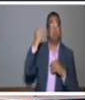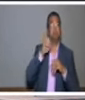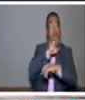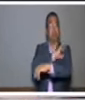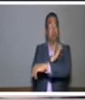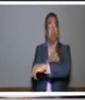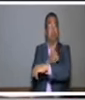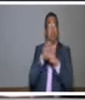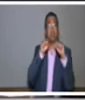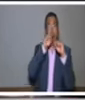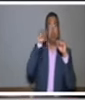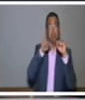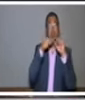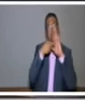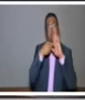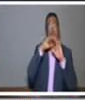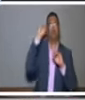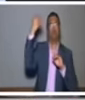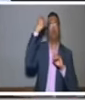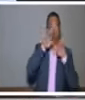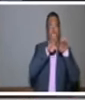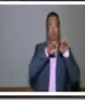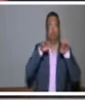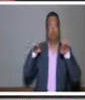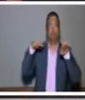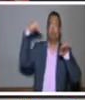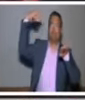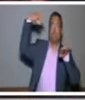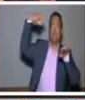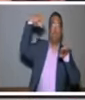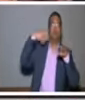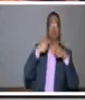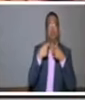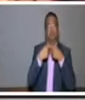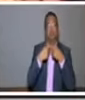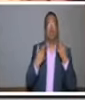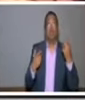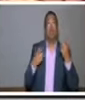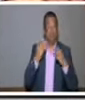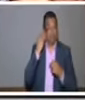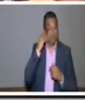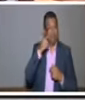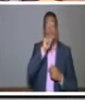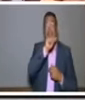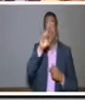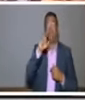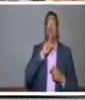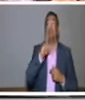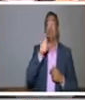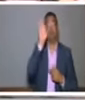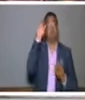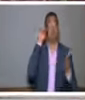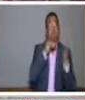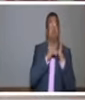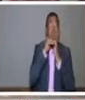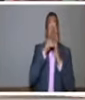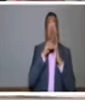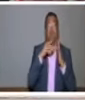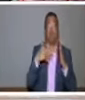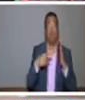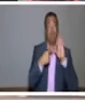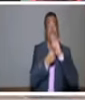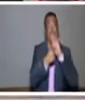la energía solar. Específicamente, usted sabe que la deuda de la Autoridad de Energía Eléctrica ronda los 9,000 millones. Entonces, de